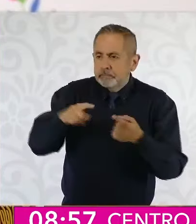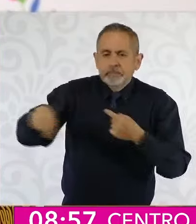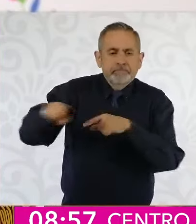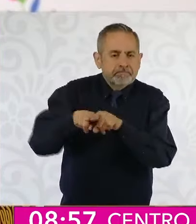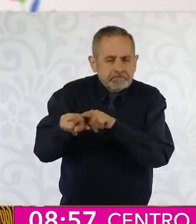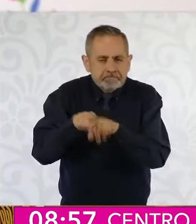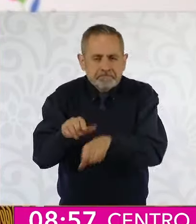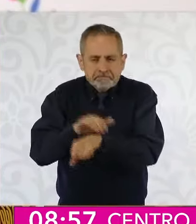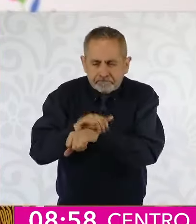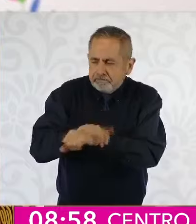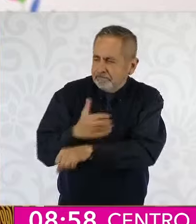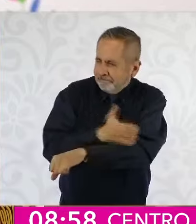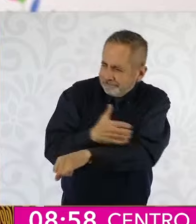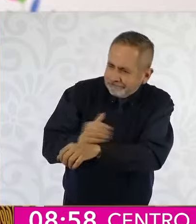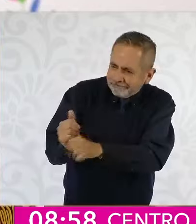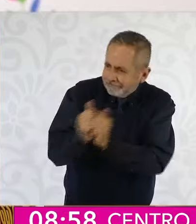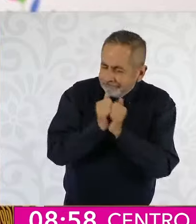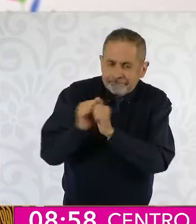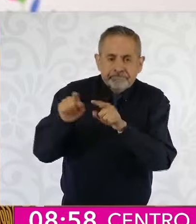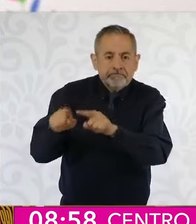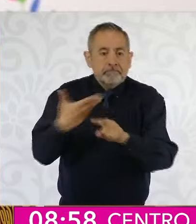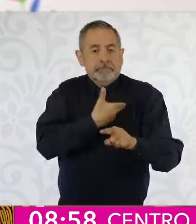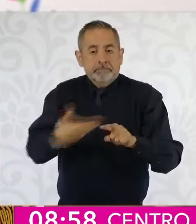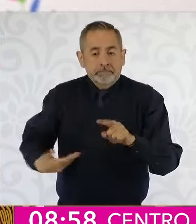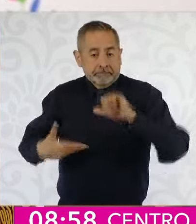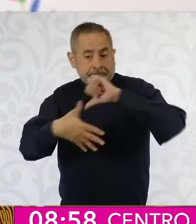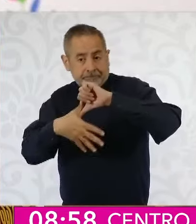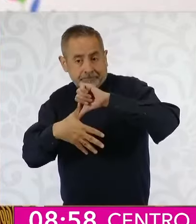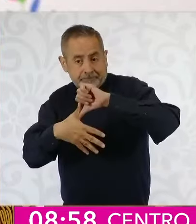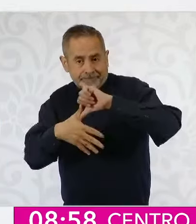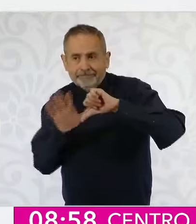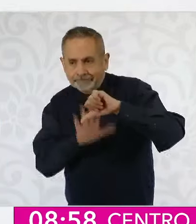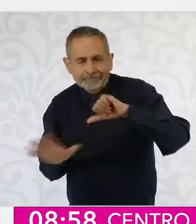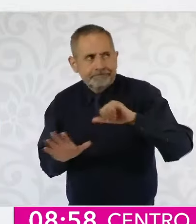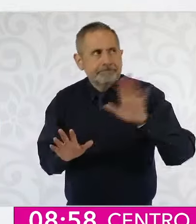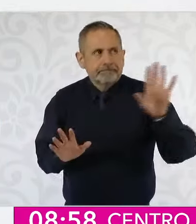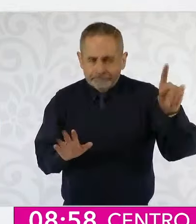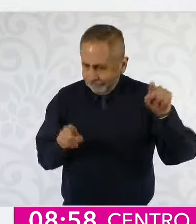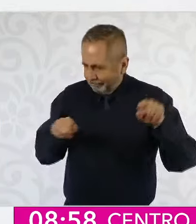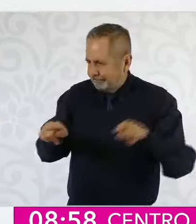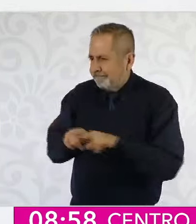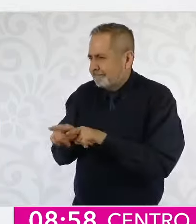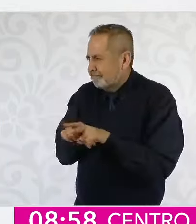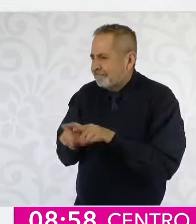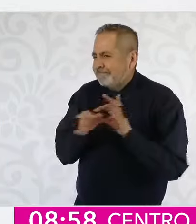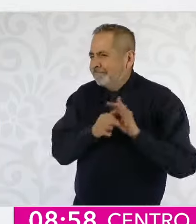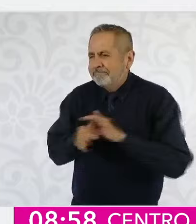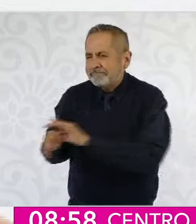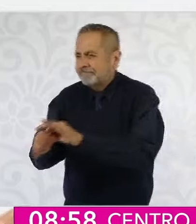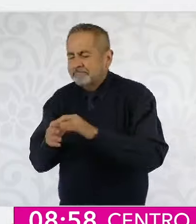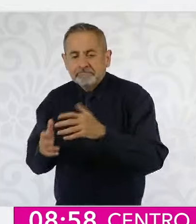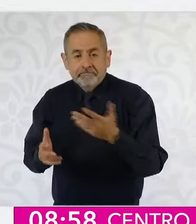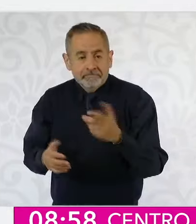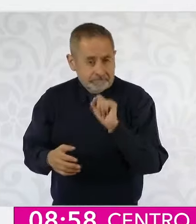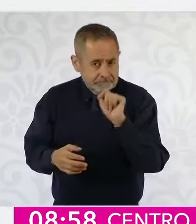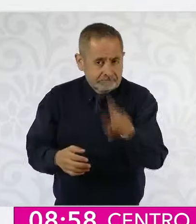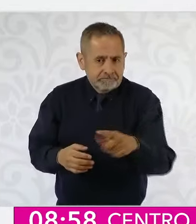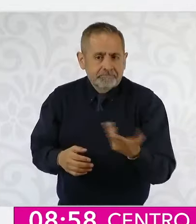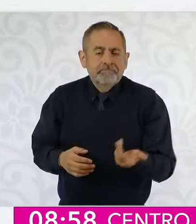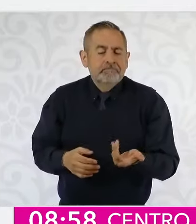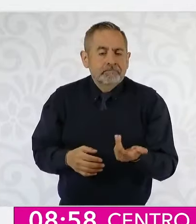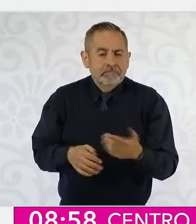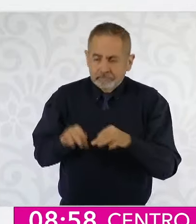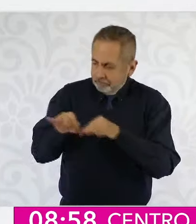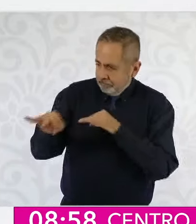hermanos, amigos, compañeros, presidentes de América Latina. Y también ese